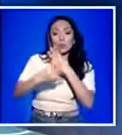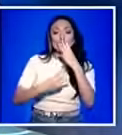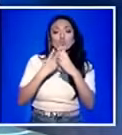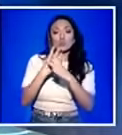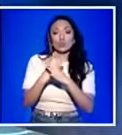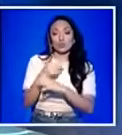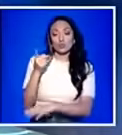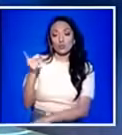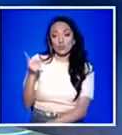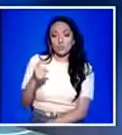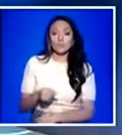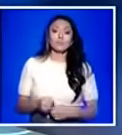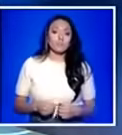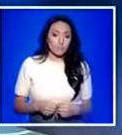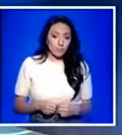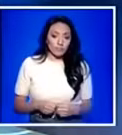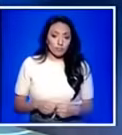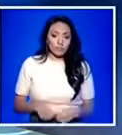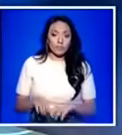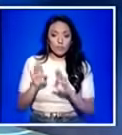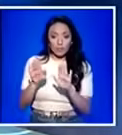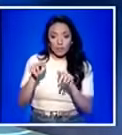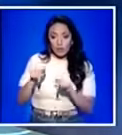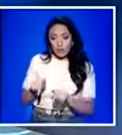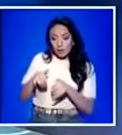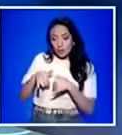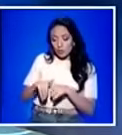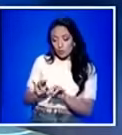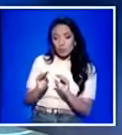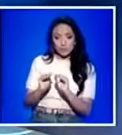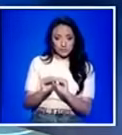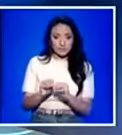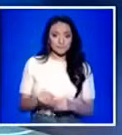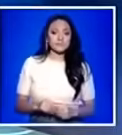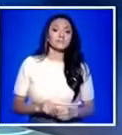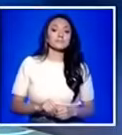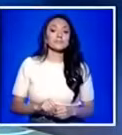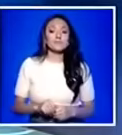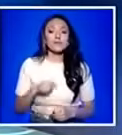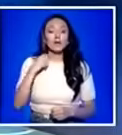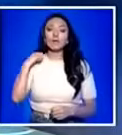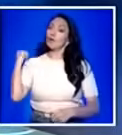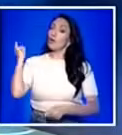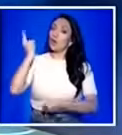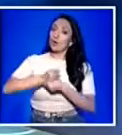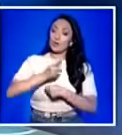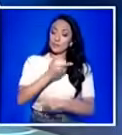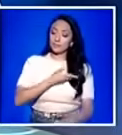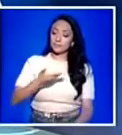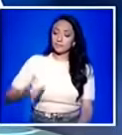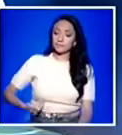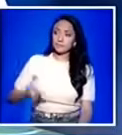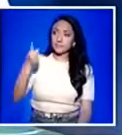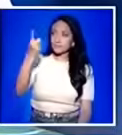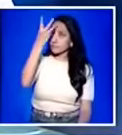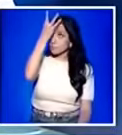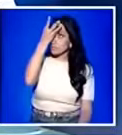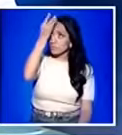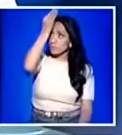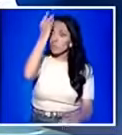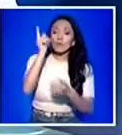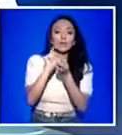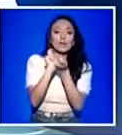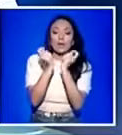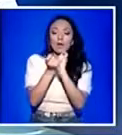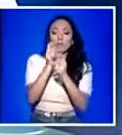mundo, que es vital. Pero nosotros seguimos con más noticias. Mediante decreto ejecutivo, el presidente Daniel Noboa modificó